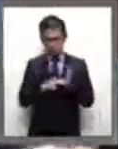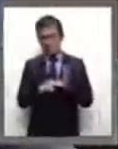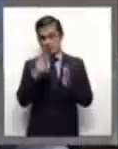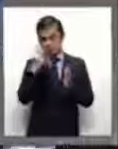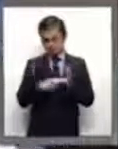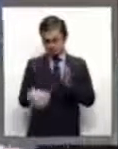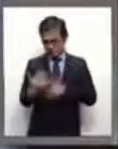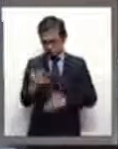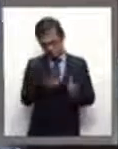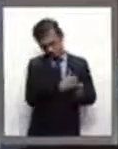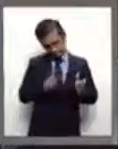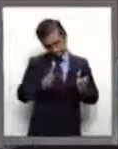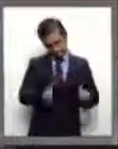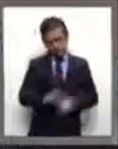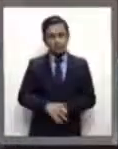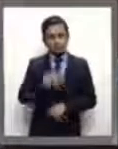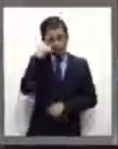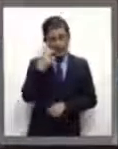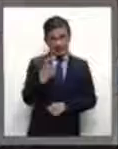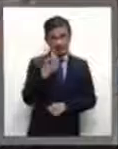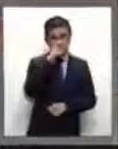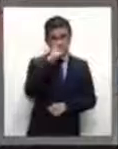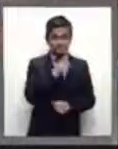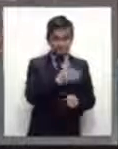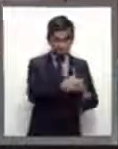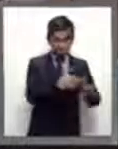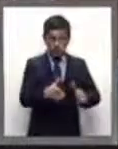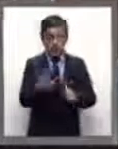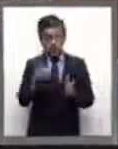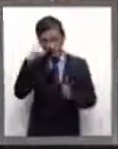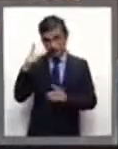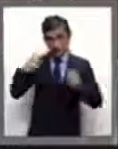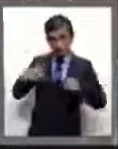ampliaciones en este apartado de eventuales.